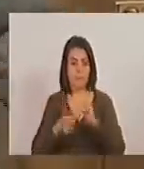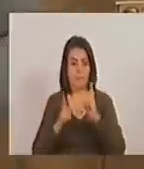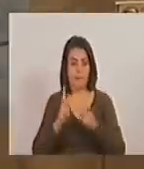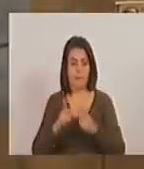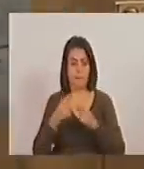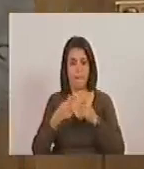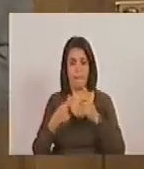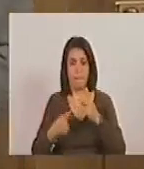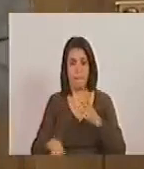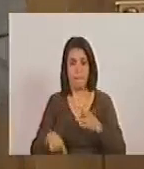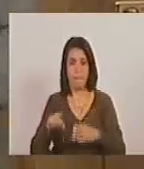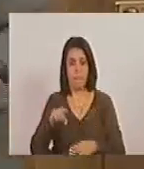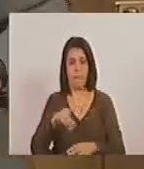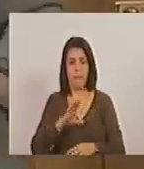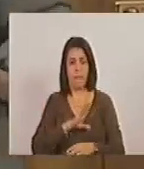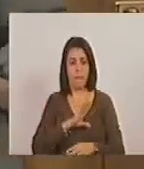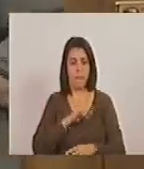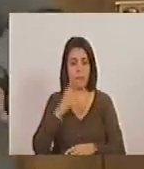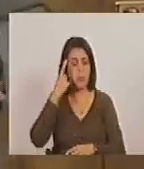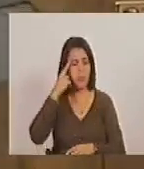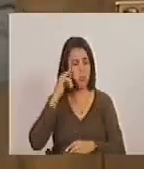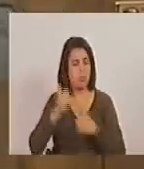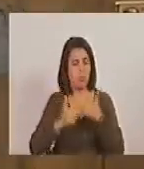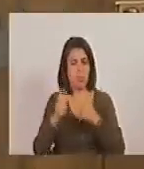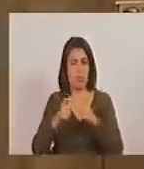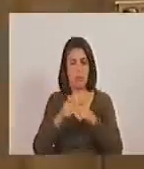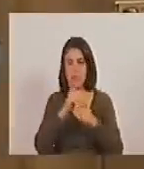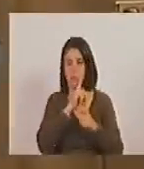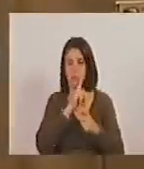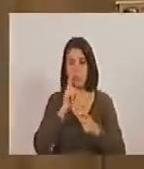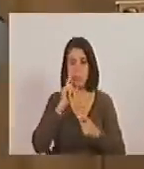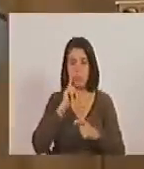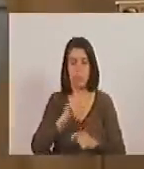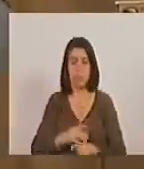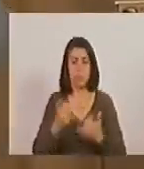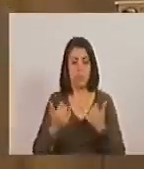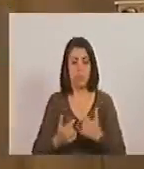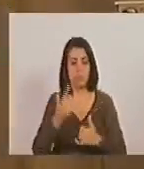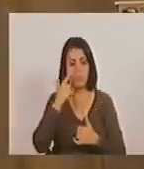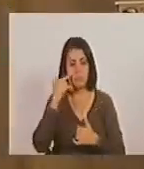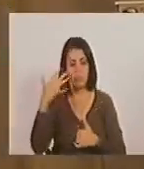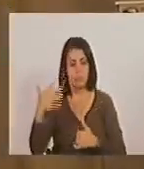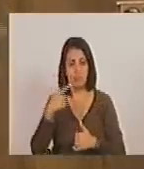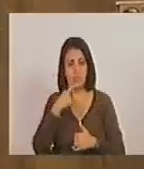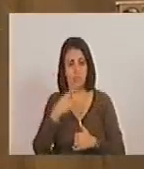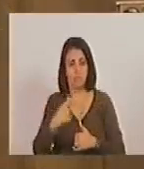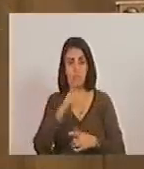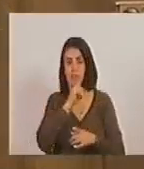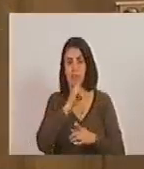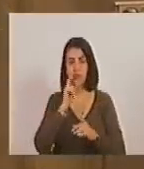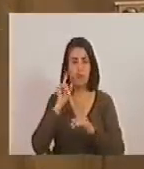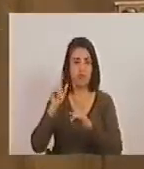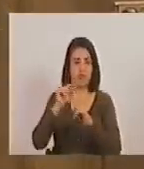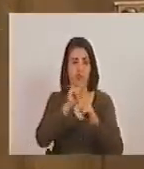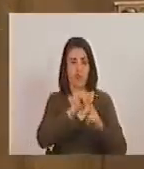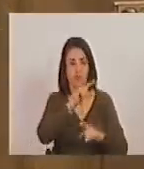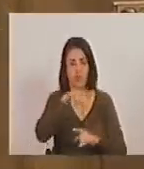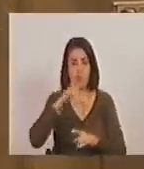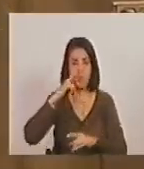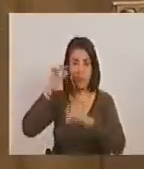etnia autóctona, pero no sé cuál, la verdad no lo sé, por esa mala costumbre de andar poniendo sobrenombre, no lo pude